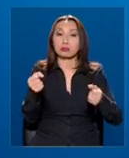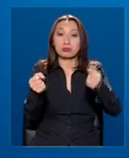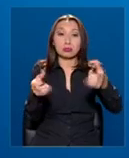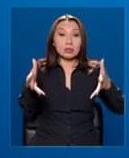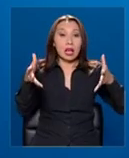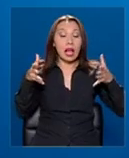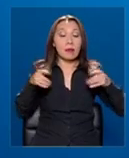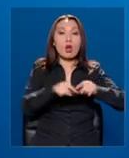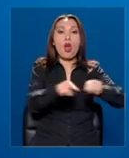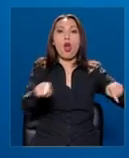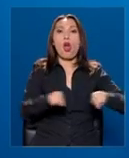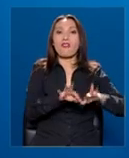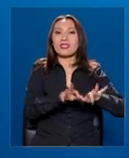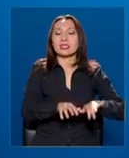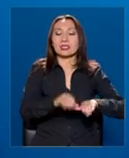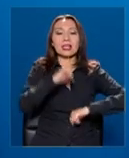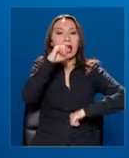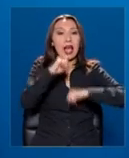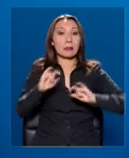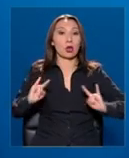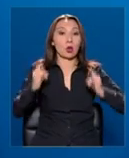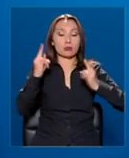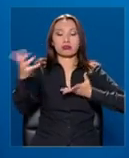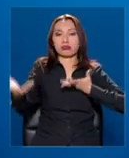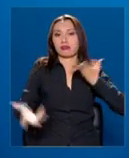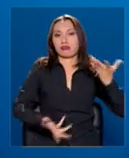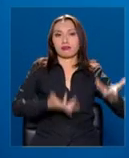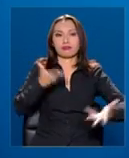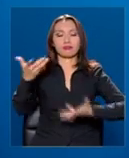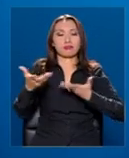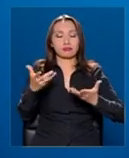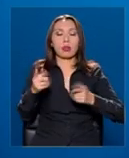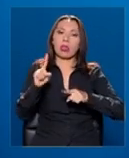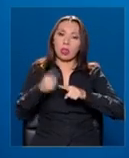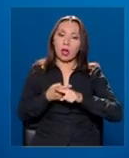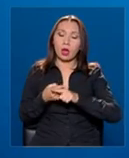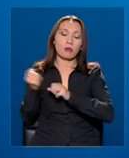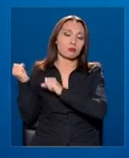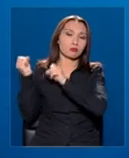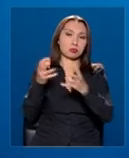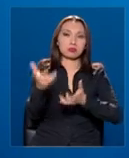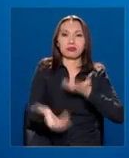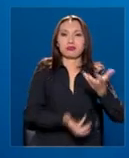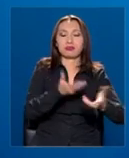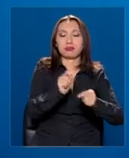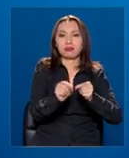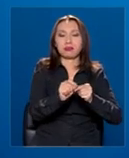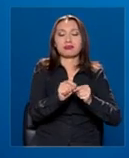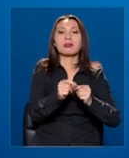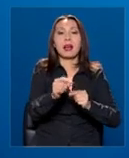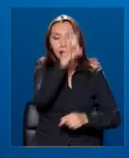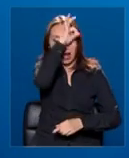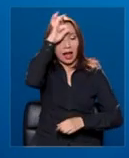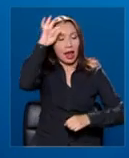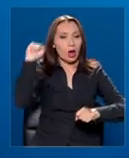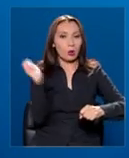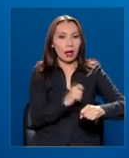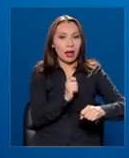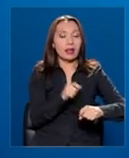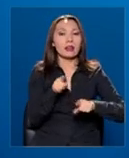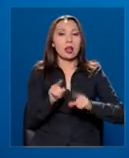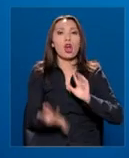y oficinas de una empresa constructora resultaron quemados tras un nuevo ataque incendiario registrado en la Araucanía. En el lugar se